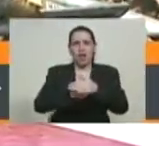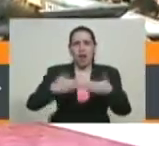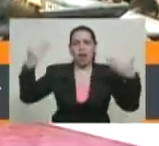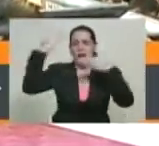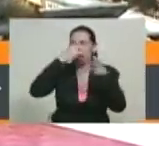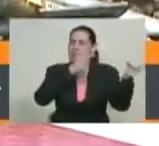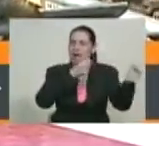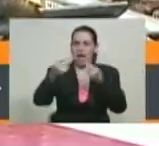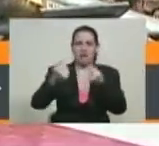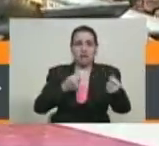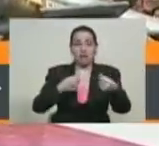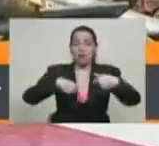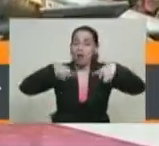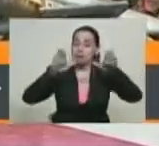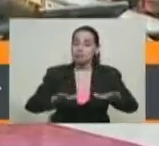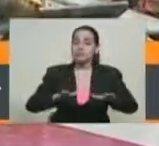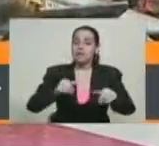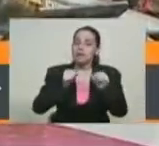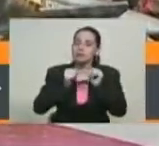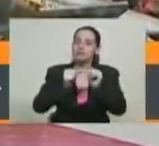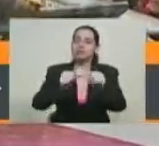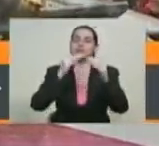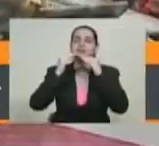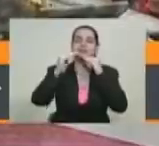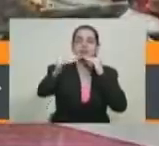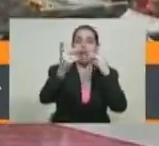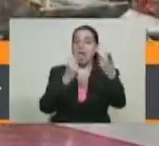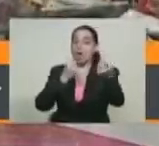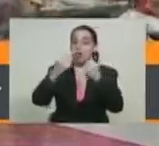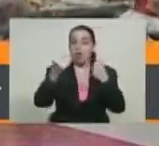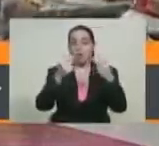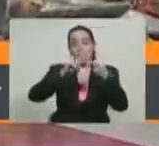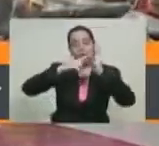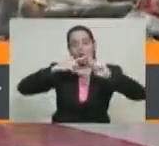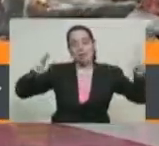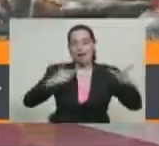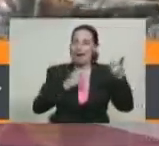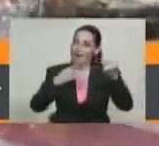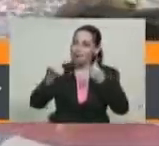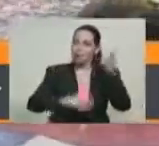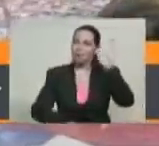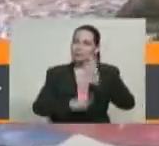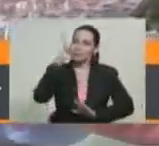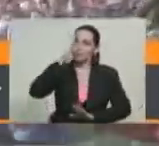por la estabilidad económica, por la paz y el crecimiento económico.